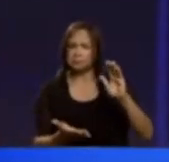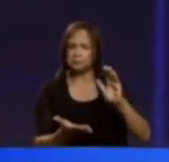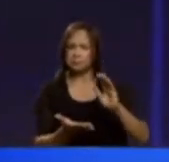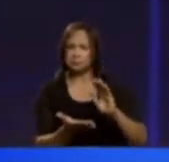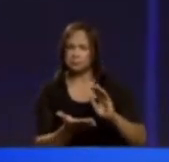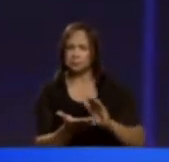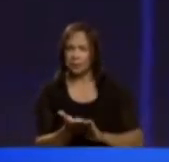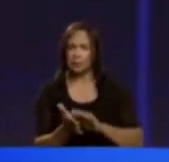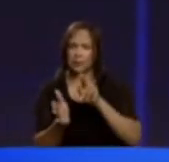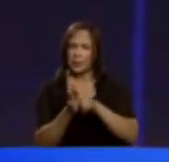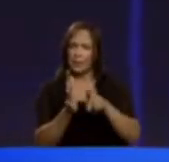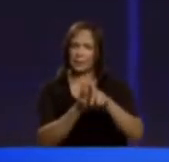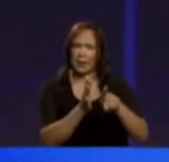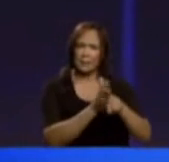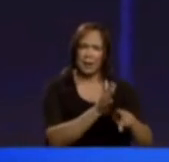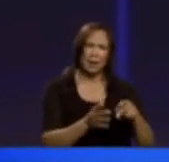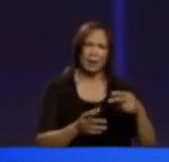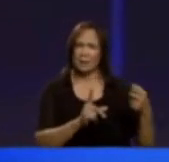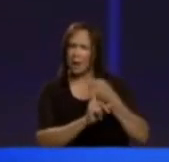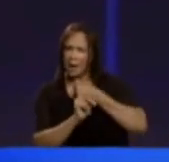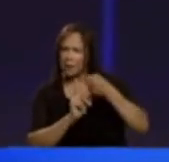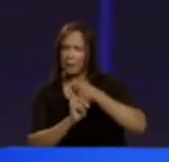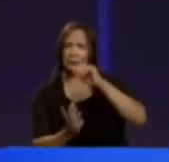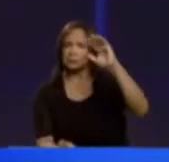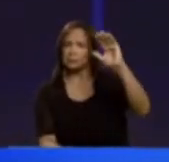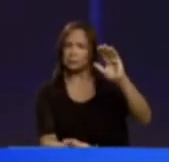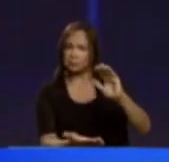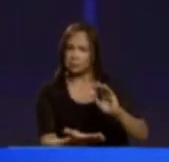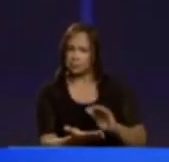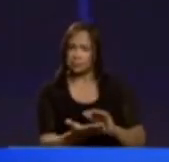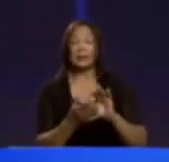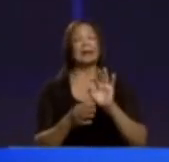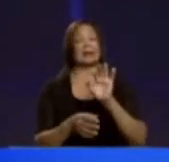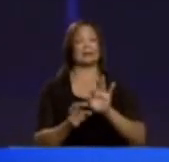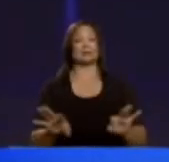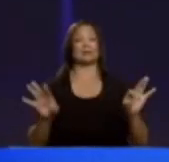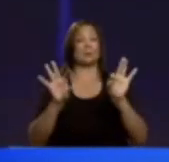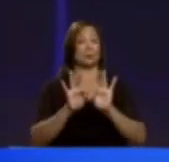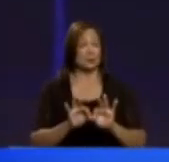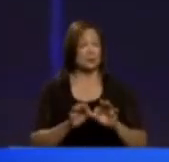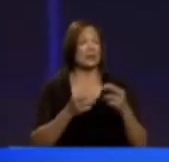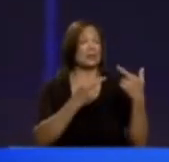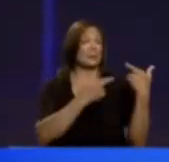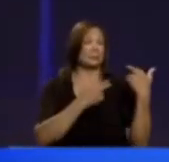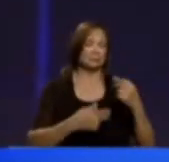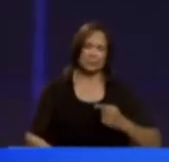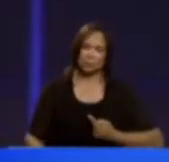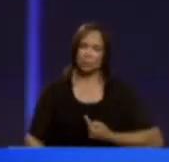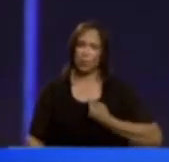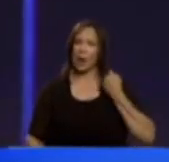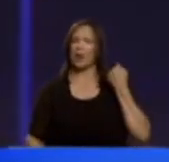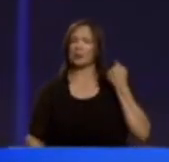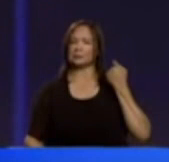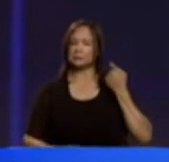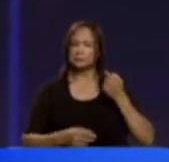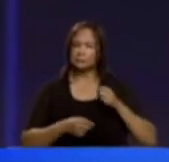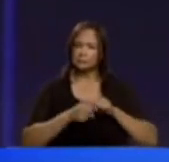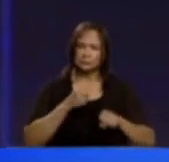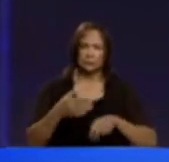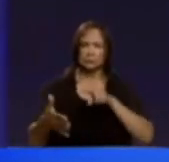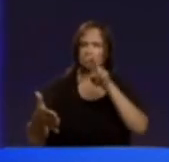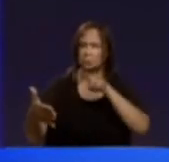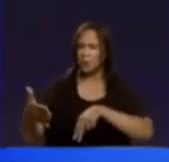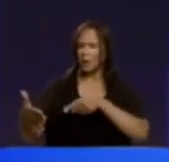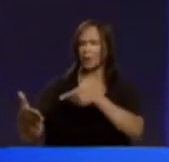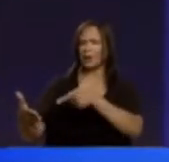índices de los feminicidios y de la violencia contra la mujer que es algo que nos toca que nos duele cada vez que uno Lee